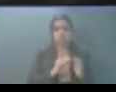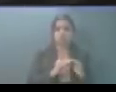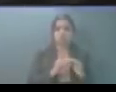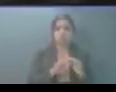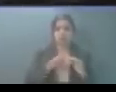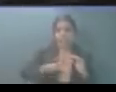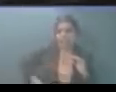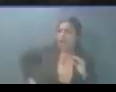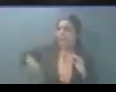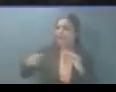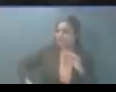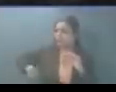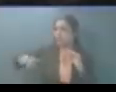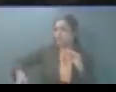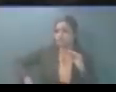Y eso está